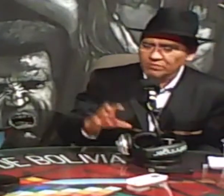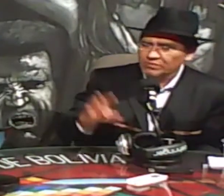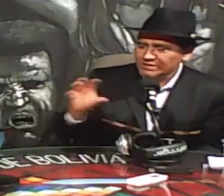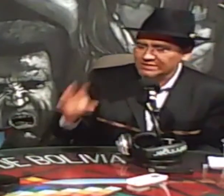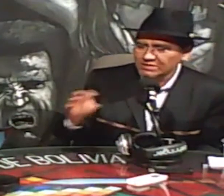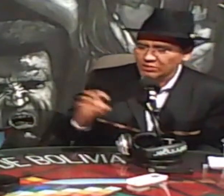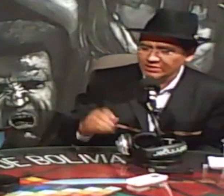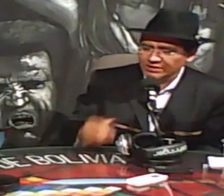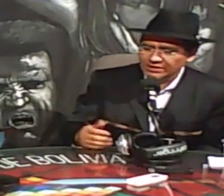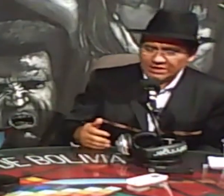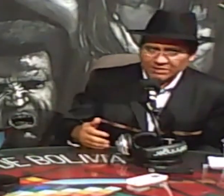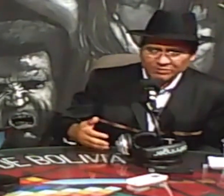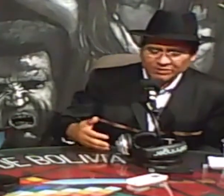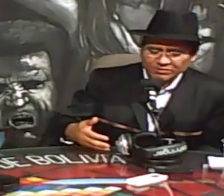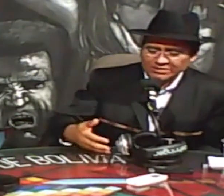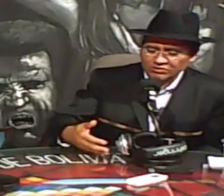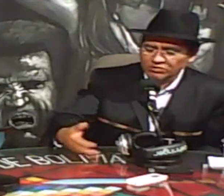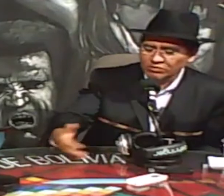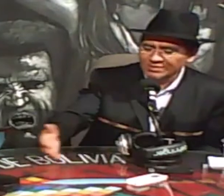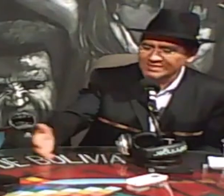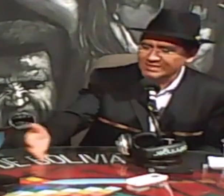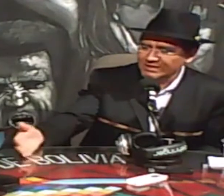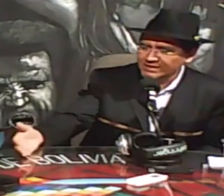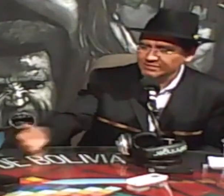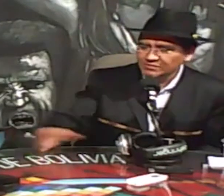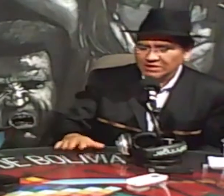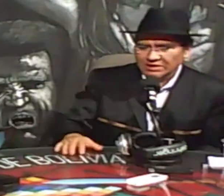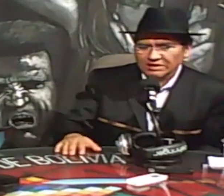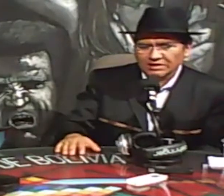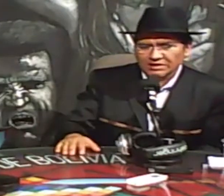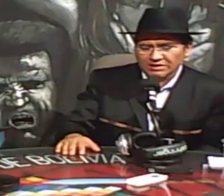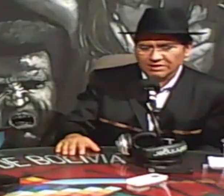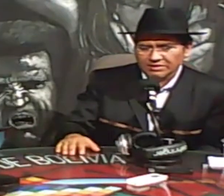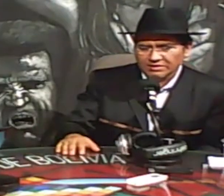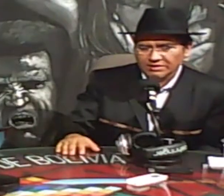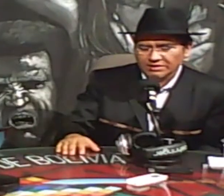Perú, Brasil y Bolivia hemos venido desarrollando toda una estrategia